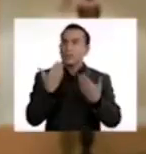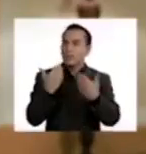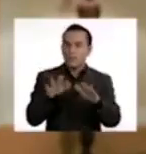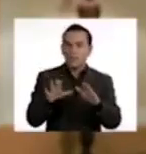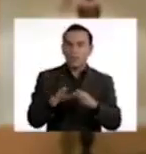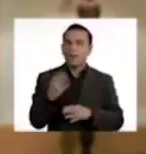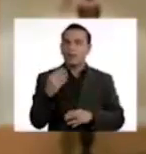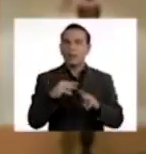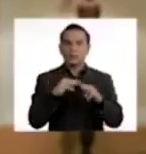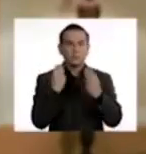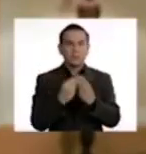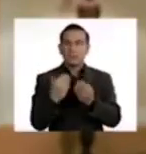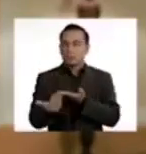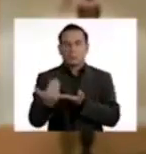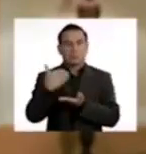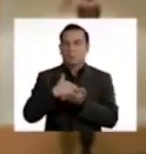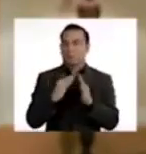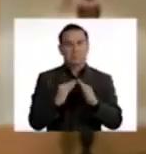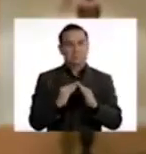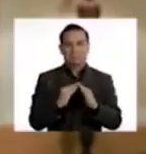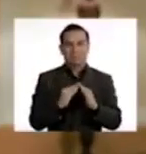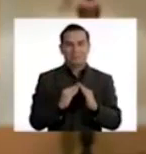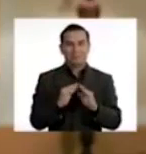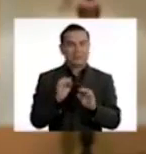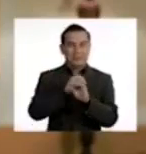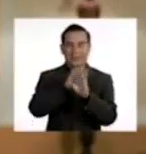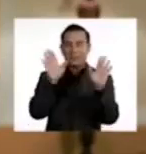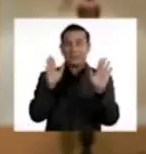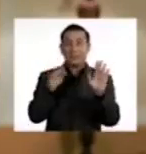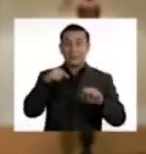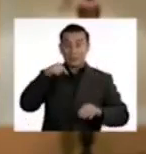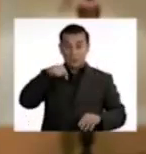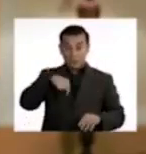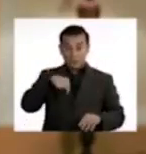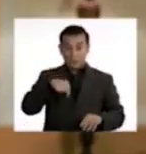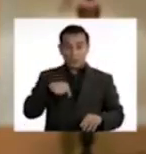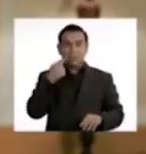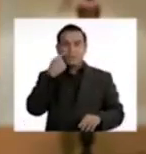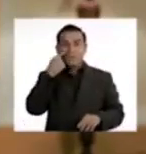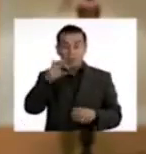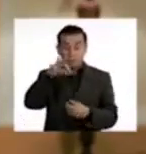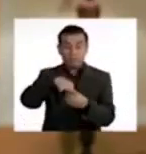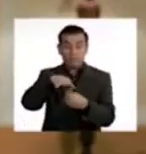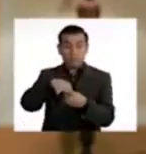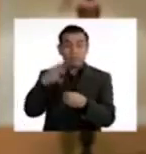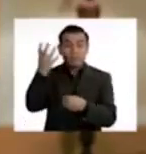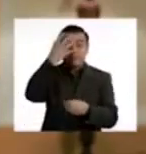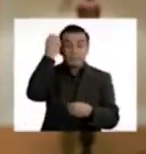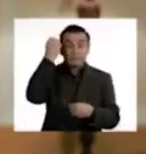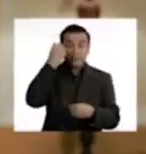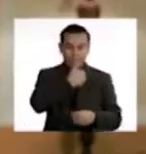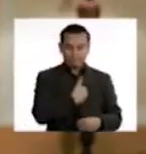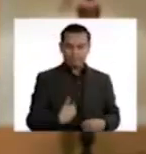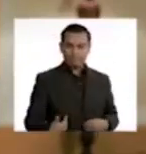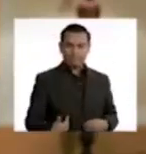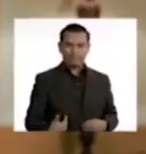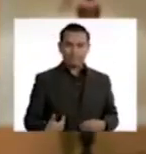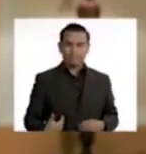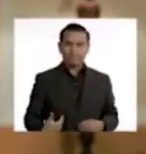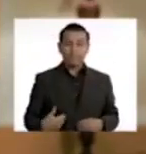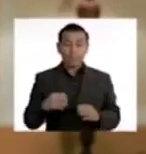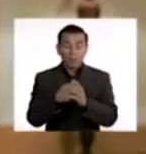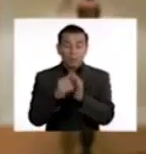común ellos ni siquiera se acercarían eso lo tengo claro estoy acá porque desde el momento que el pueblo salvadoreño me dio el mandato de dirigir nuestro país